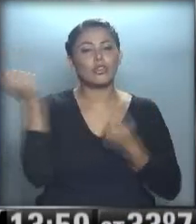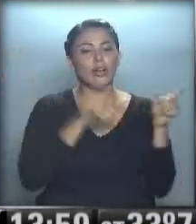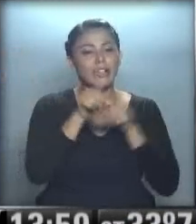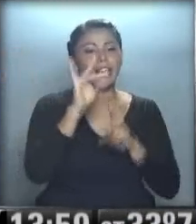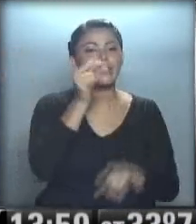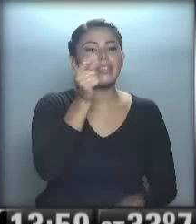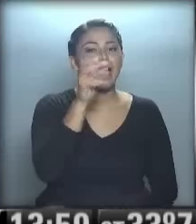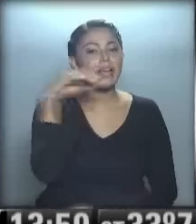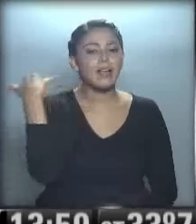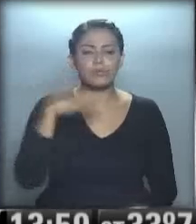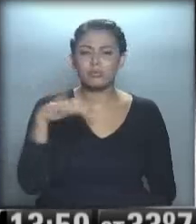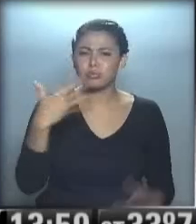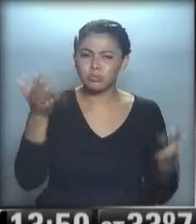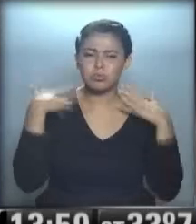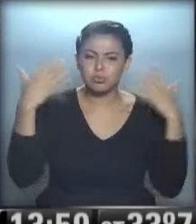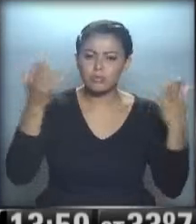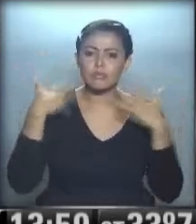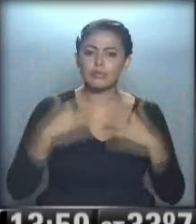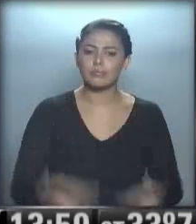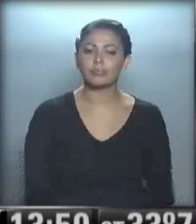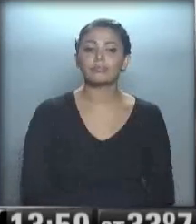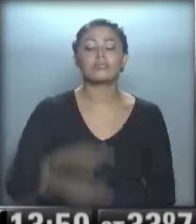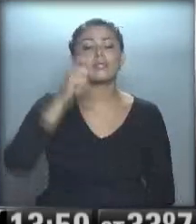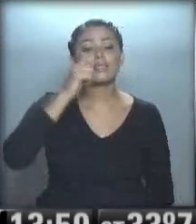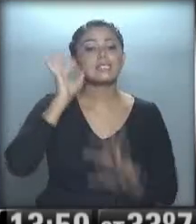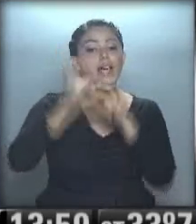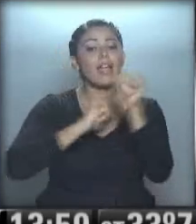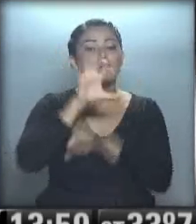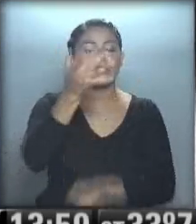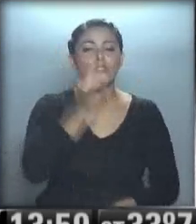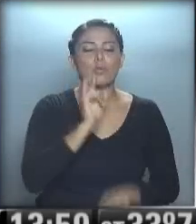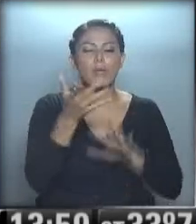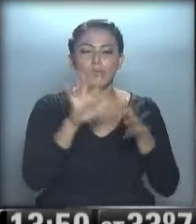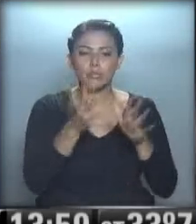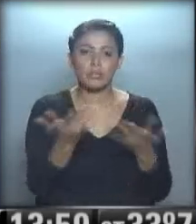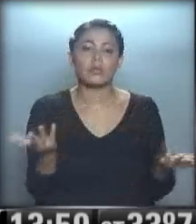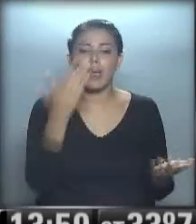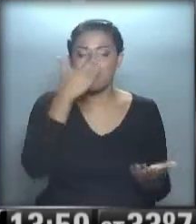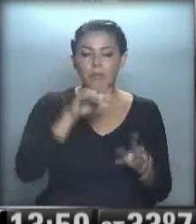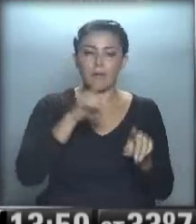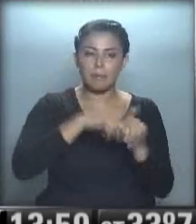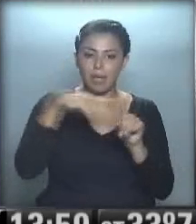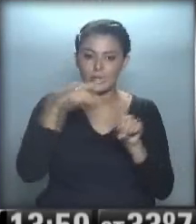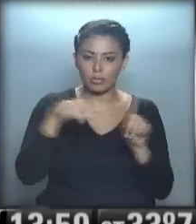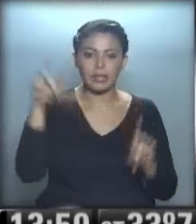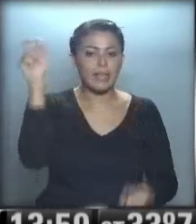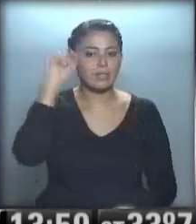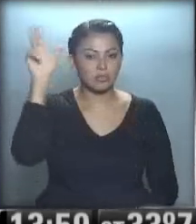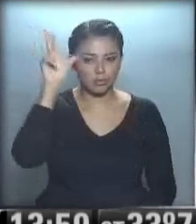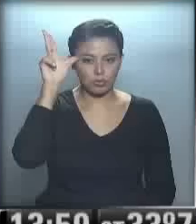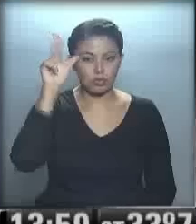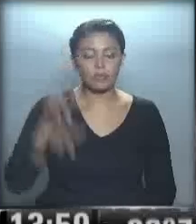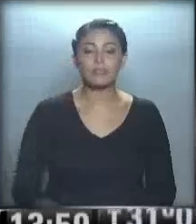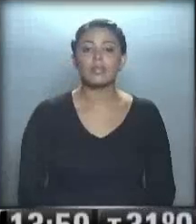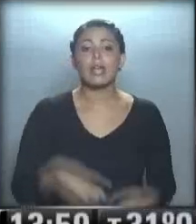Dakar, altísimas, mucho calor, ¿eh? Cuando lleguen a Tucumán, aproximadamente, bueno, después del mediodía, 38.